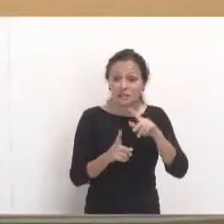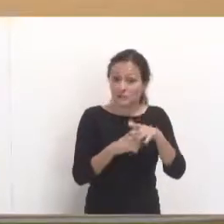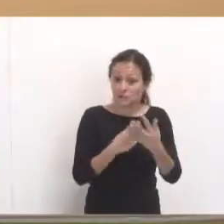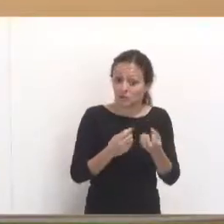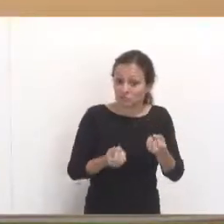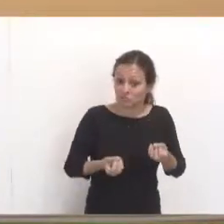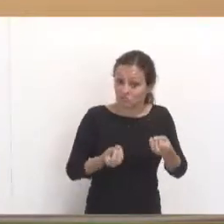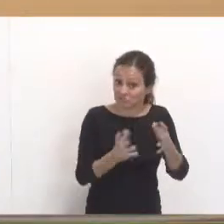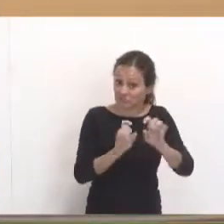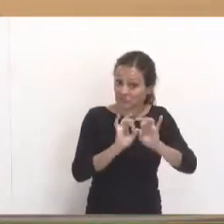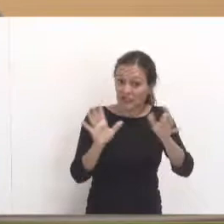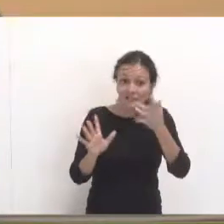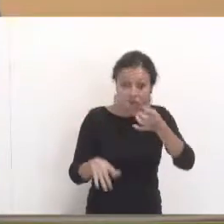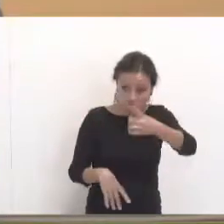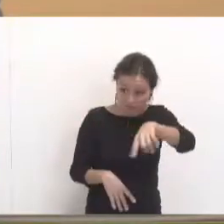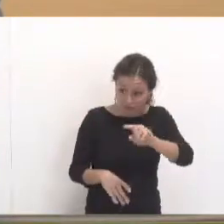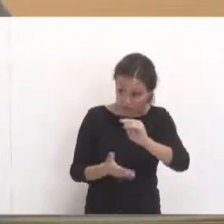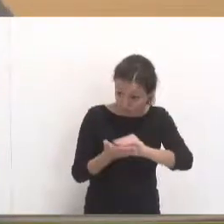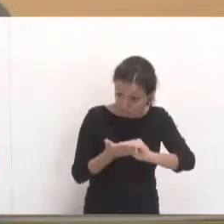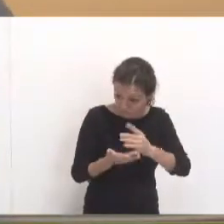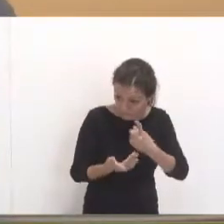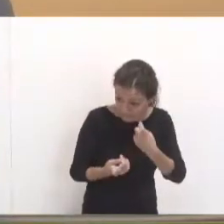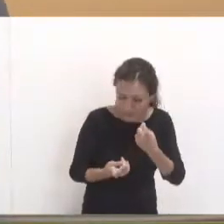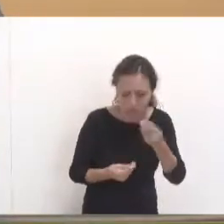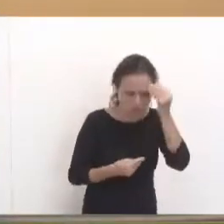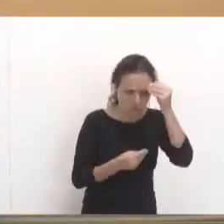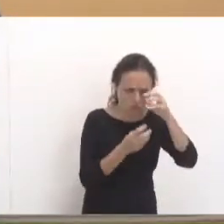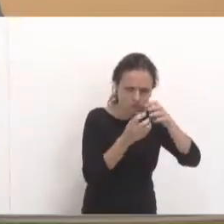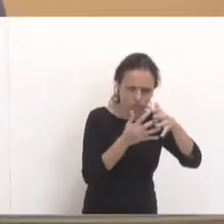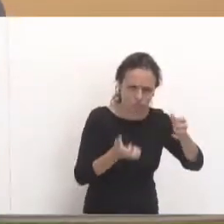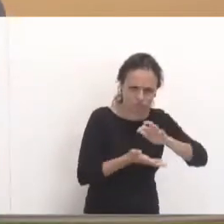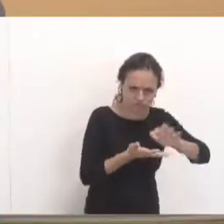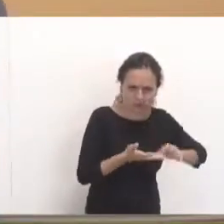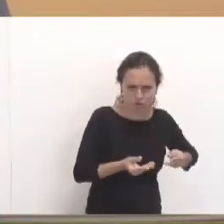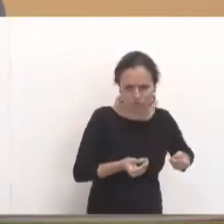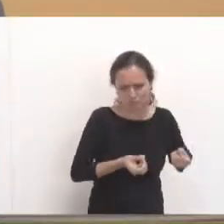necesita por escrito, pues el secretario entiendo que podrá trasladar el informe. Muchas gracias.